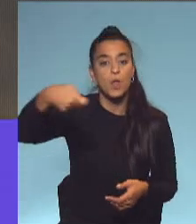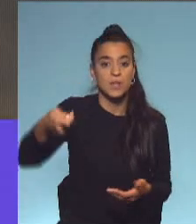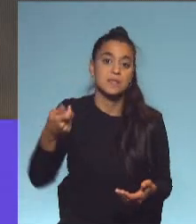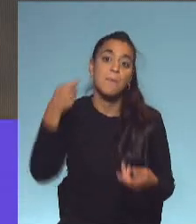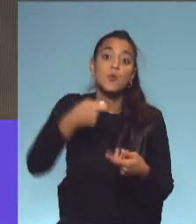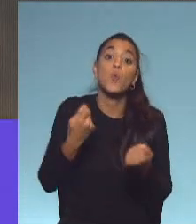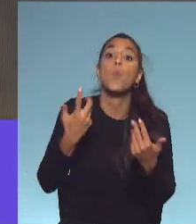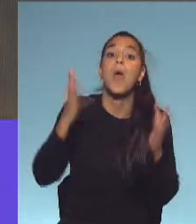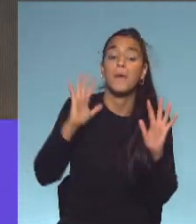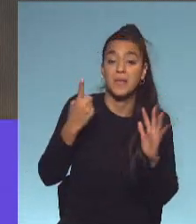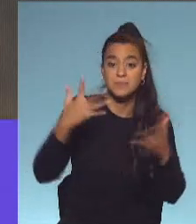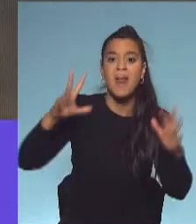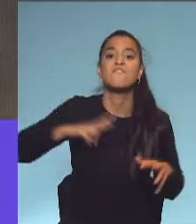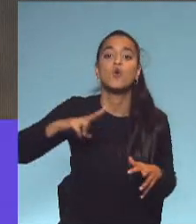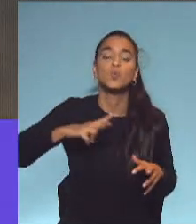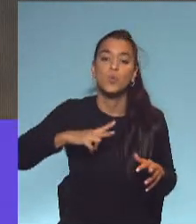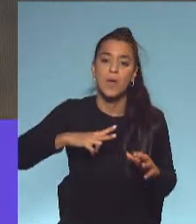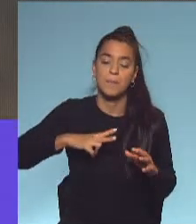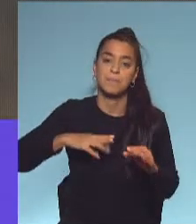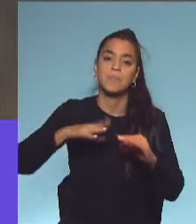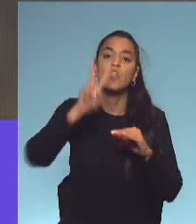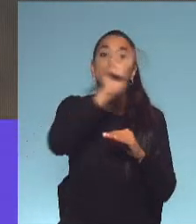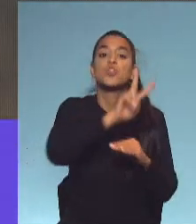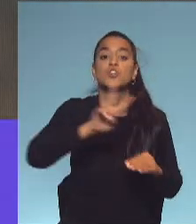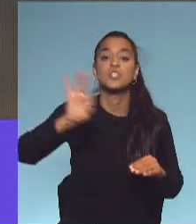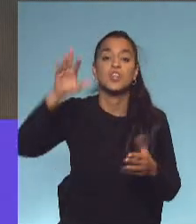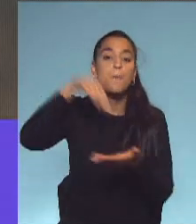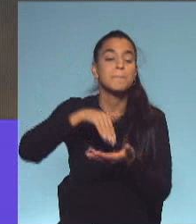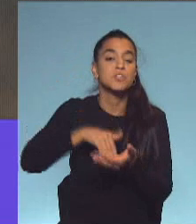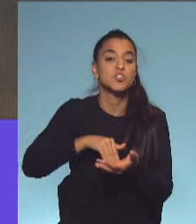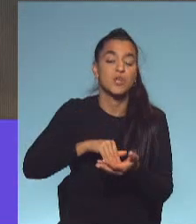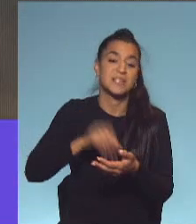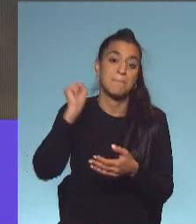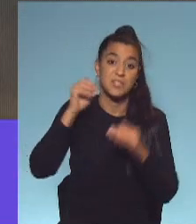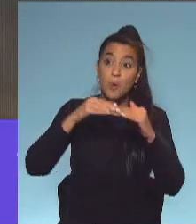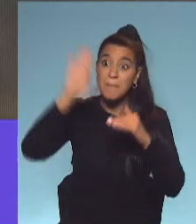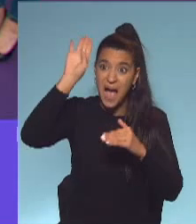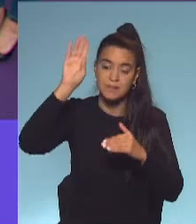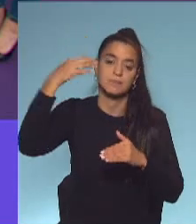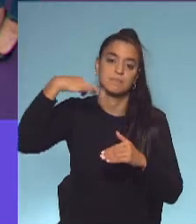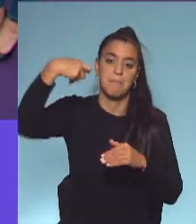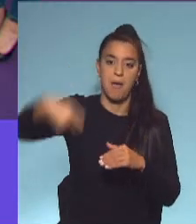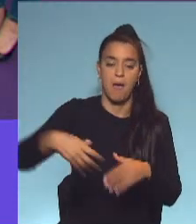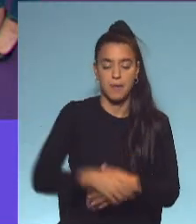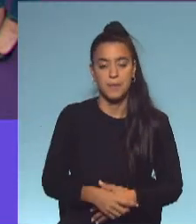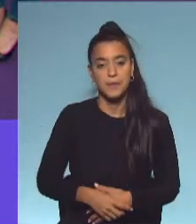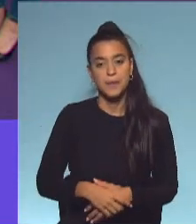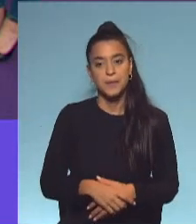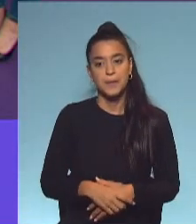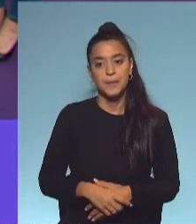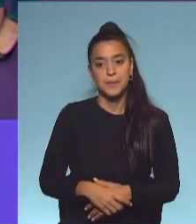extraordinario para, recordemos, fortunas de más de 200 millones de pesos. ¿Cómo se ha,